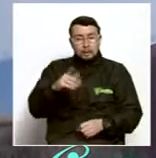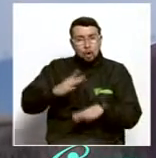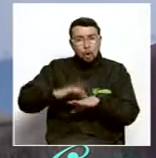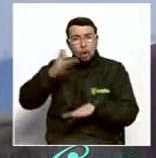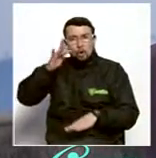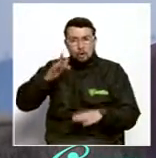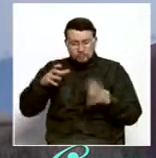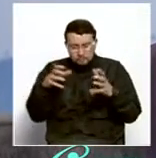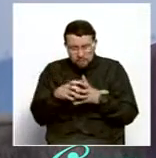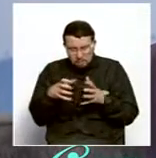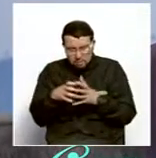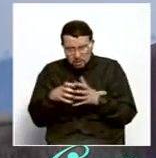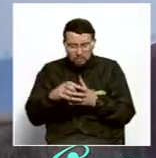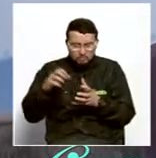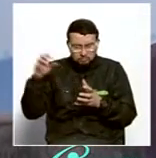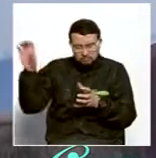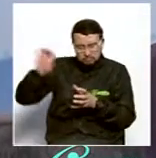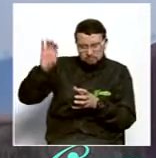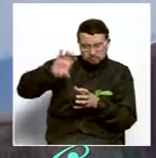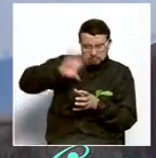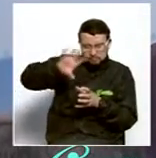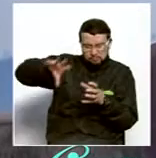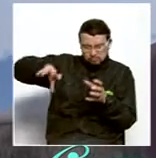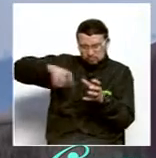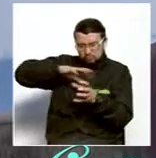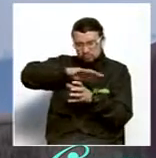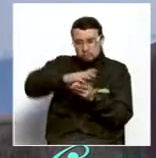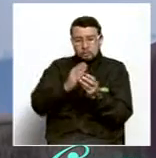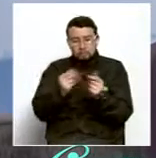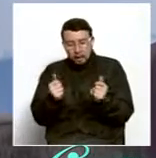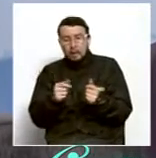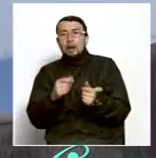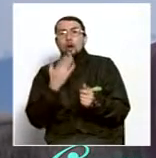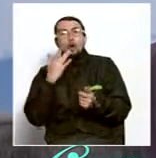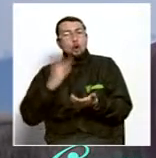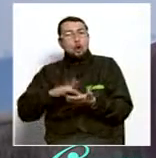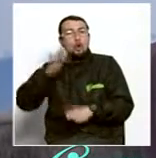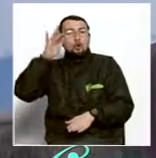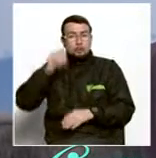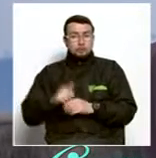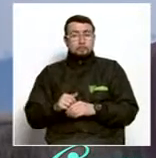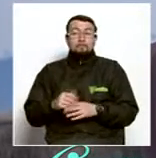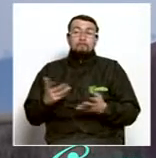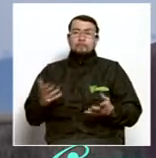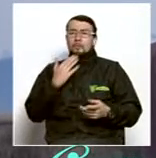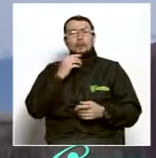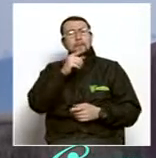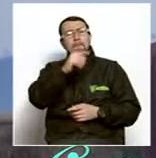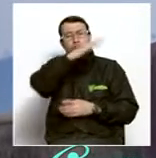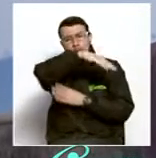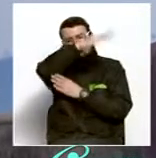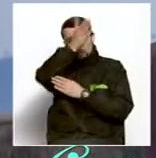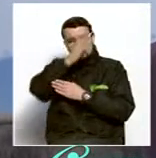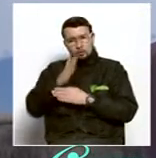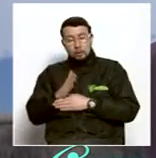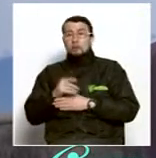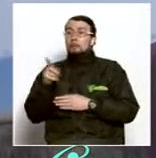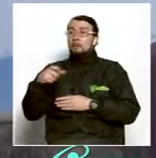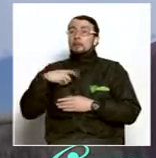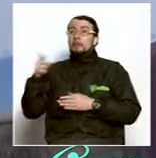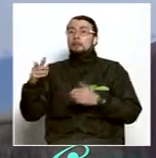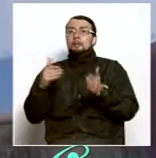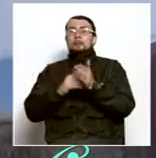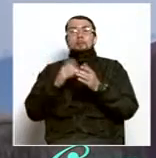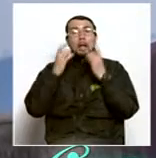Que son venenos muy letales. Nosotros nos estamos viendo enfrentados aquí en la cordillera central a unas amenazas